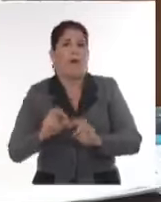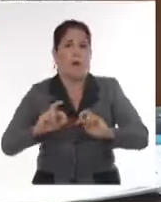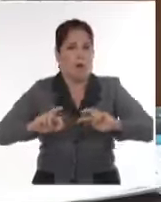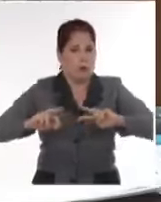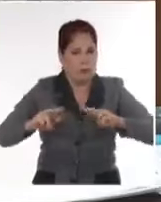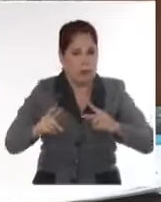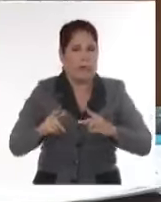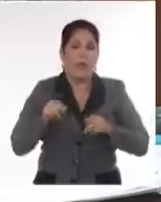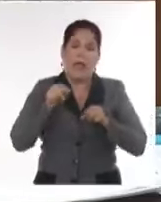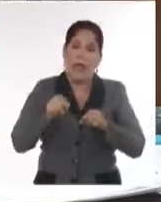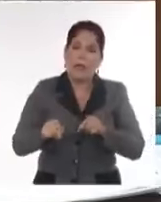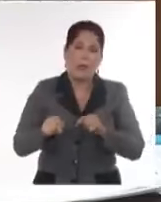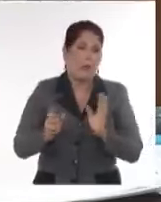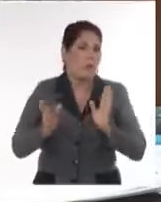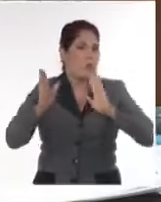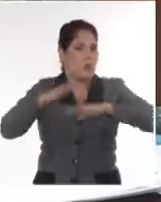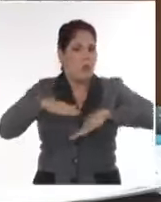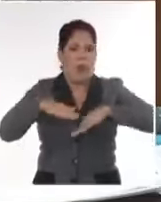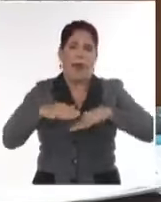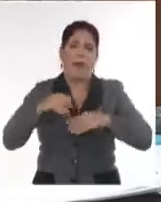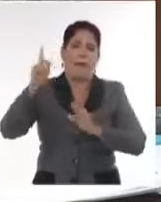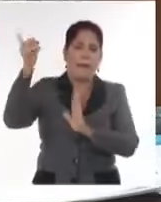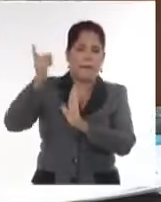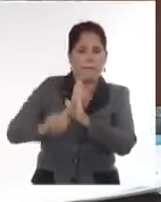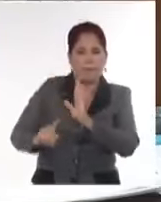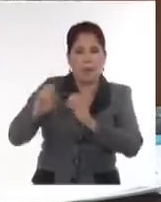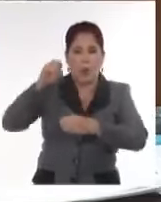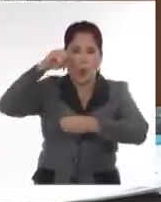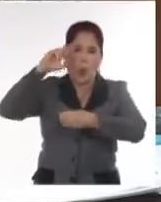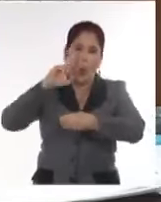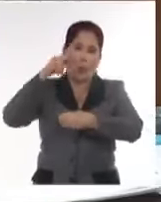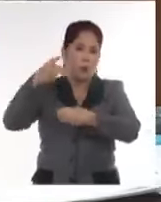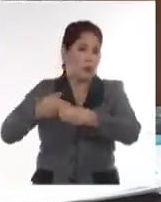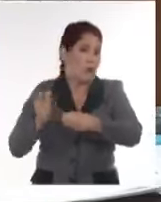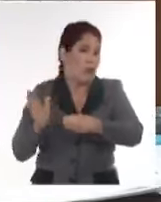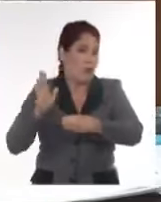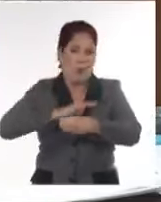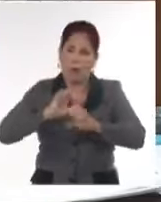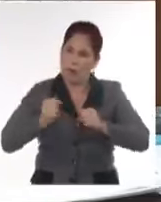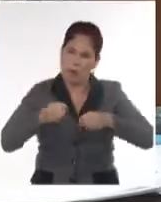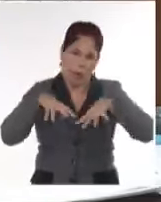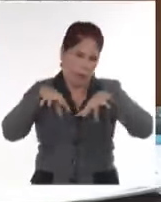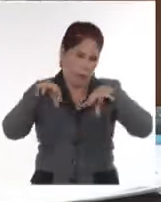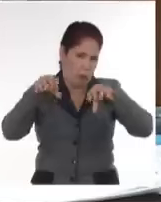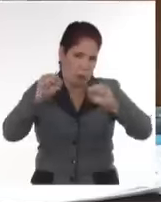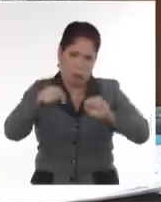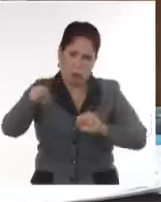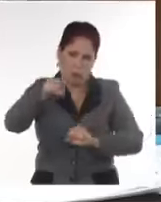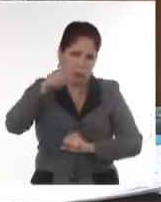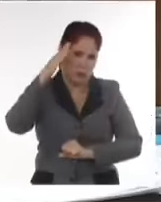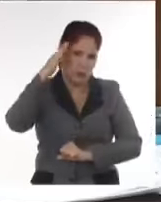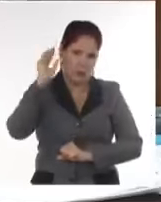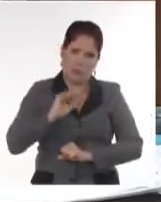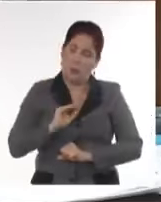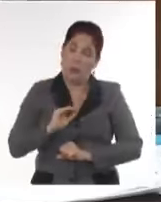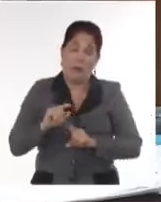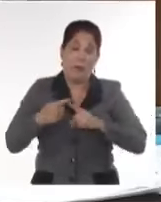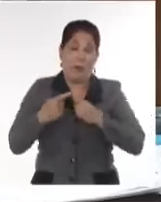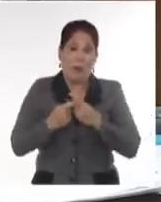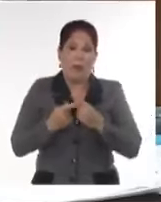hay un bache. Estamos comprando combustible con las escasas